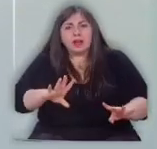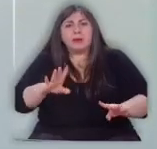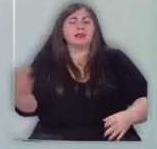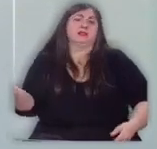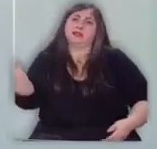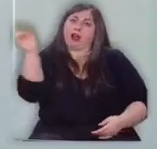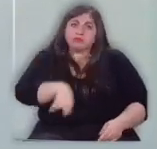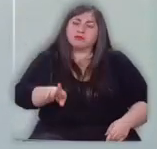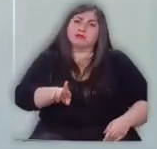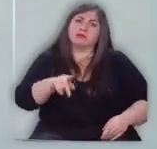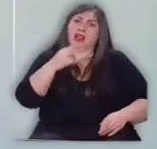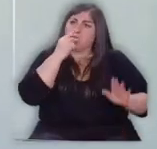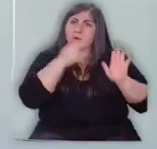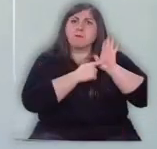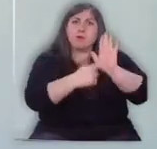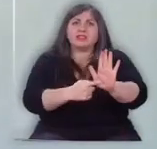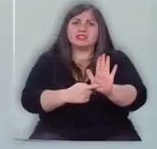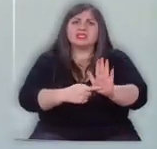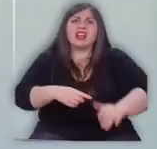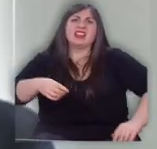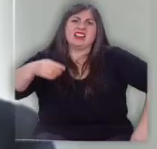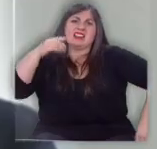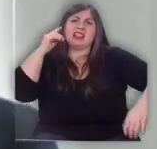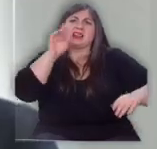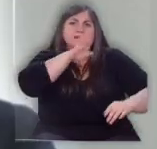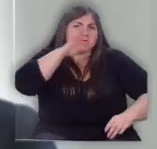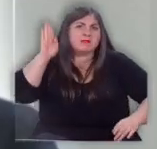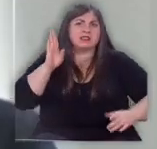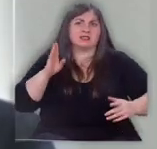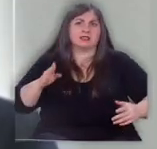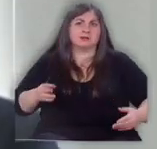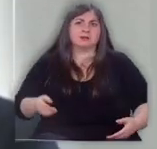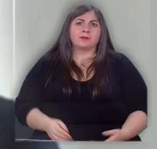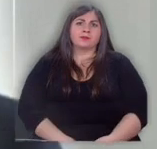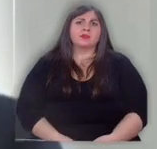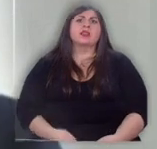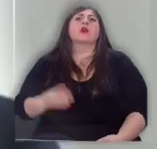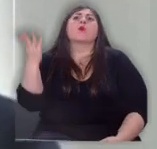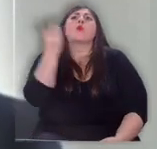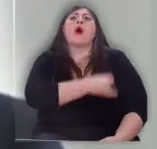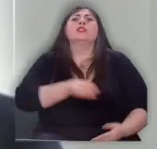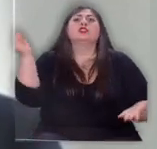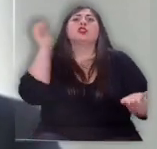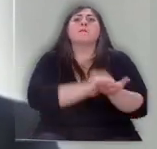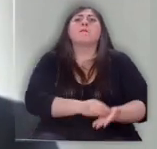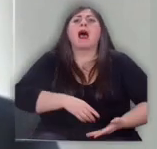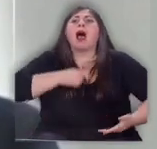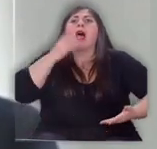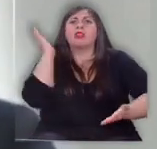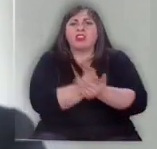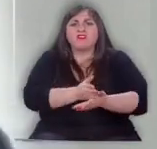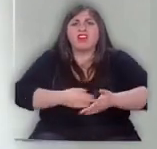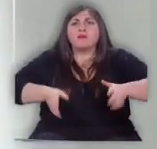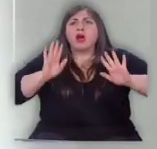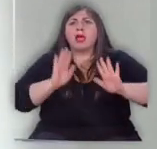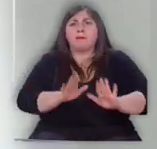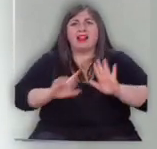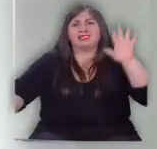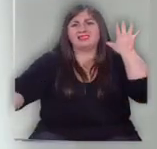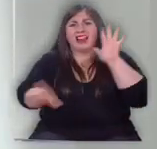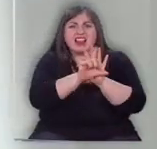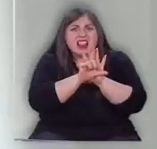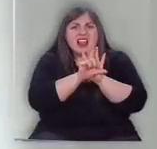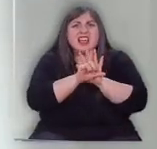más viene a retratar lo que es la impunidad. ¿Cuánto más debemos esperar para que esta ley entre en vigencia?